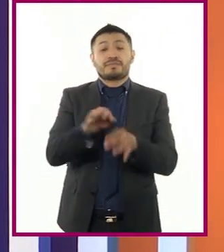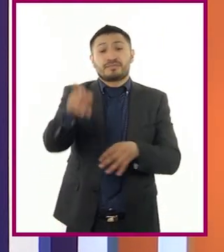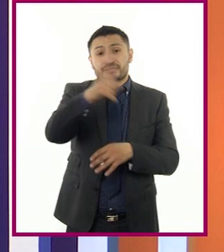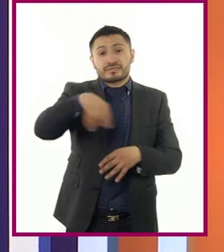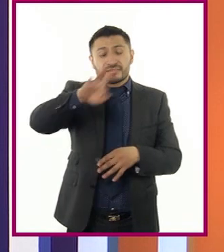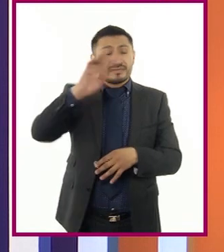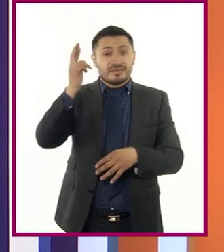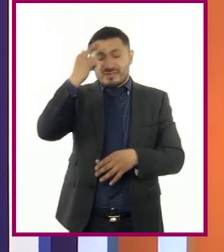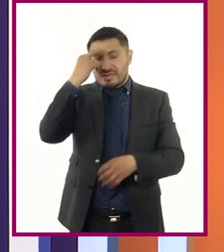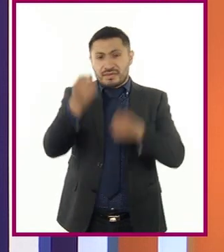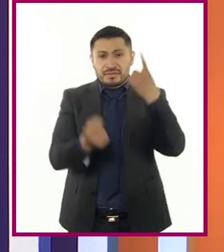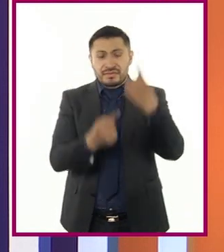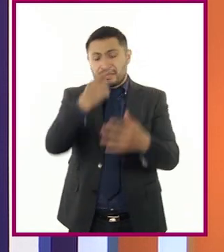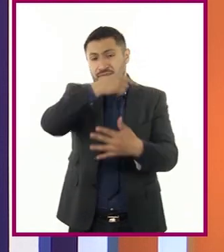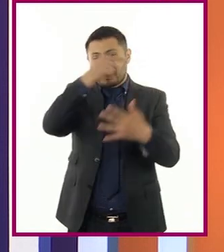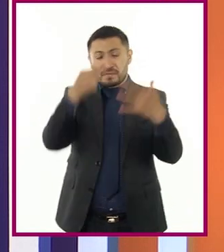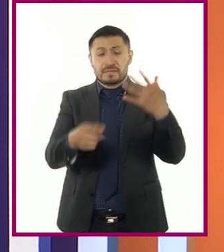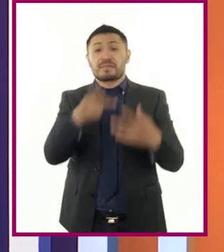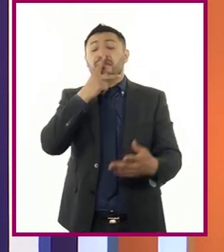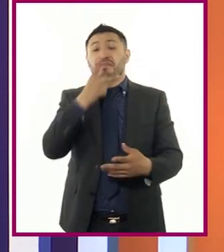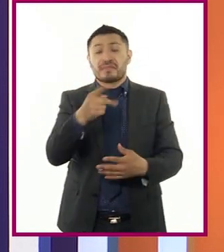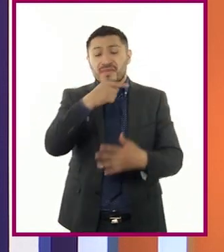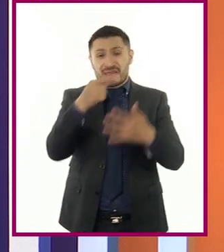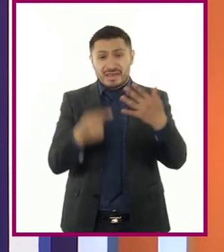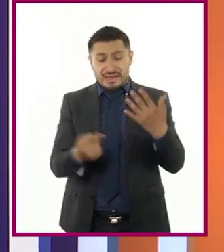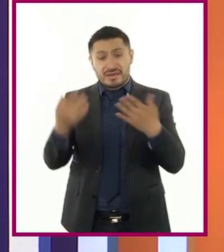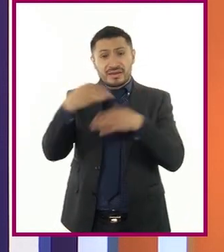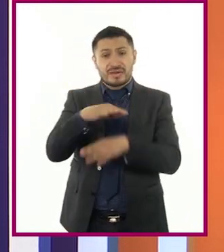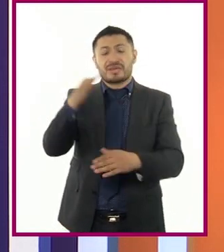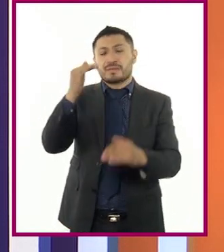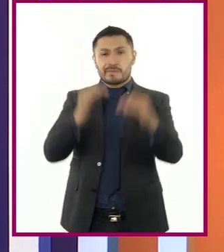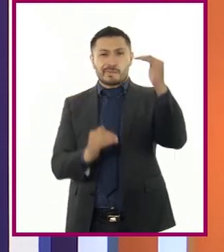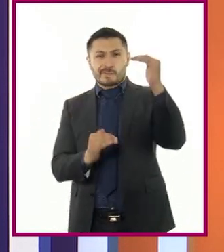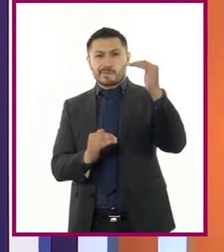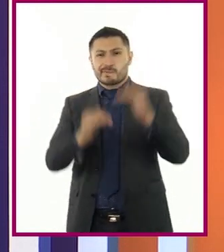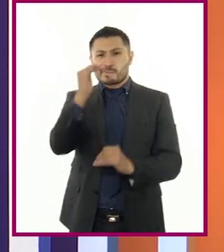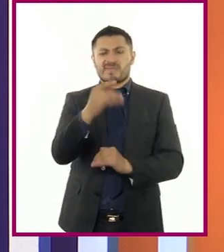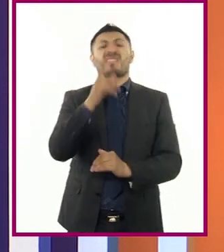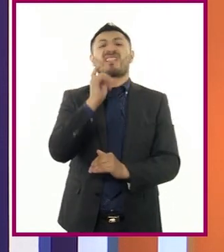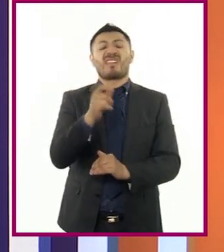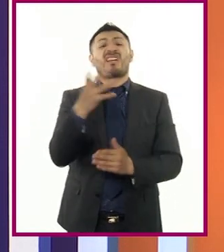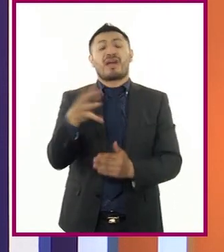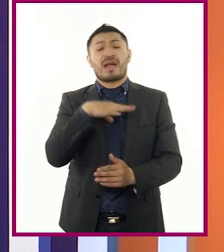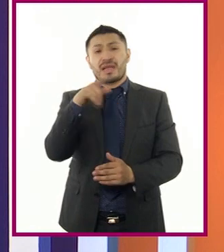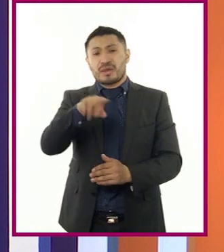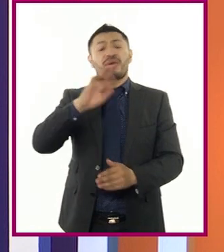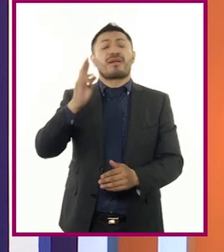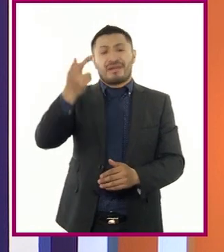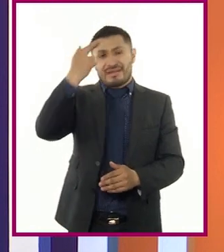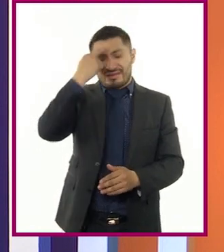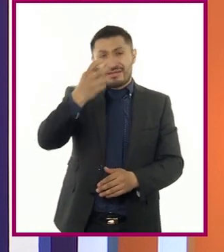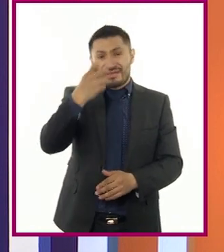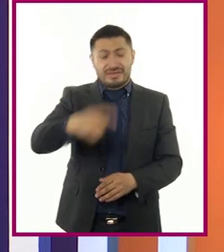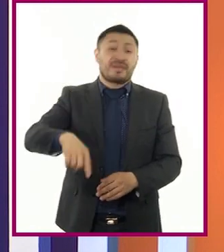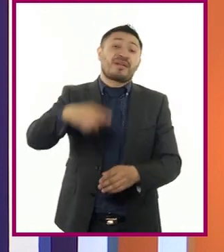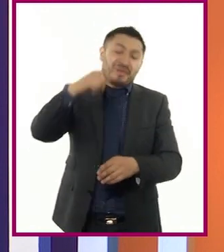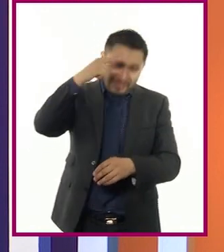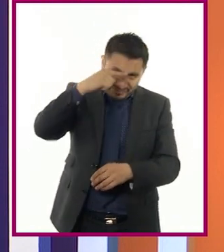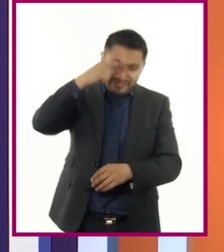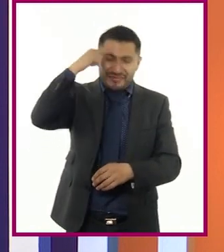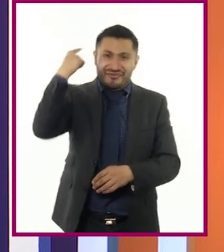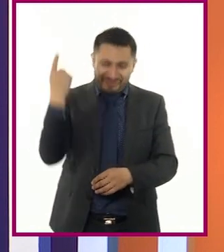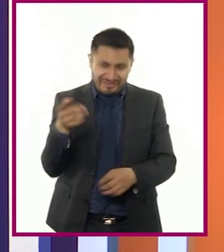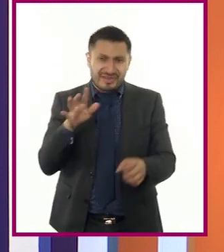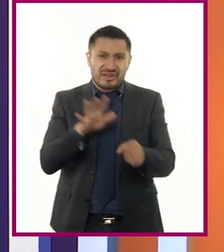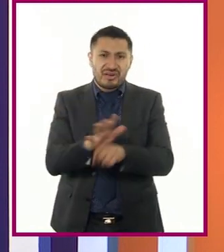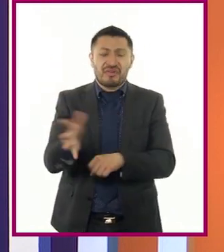algunos conceptos clave sobre la proporcionalidad inversa, ya que, al tenerlos presentes, será más práctico saber qué